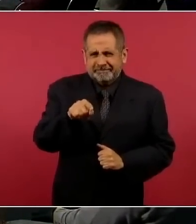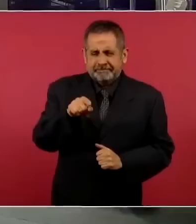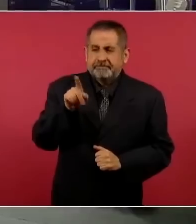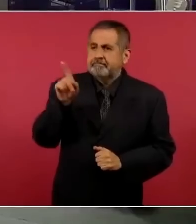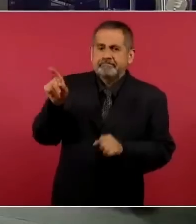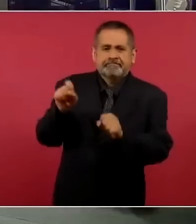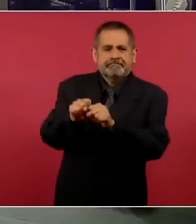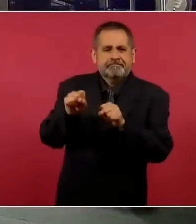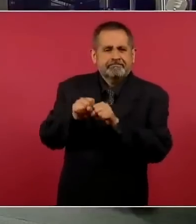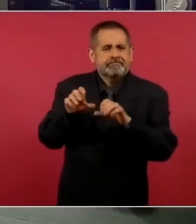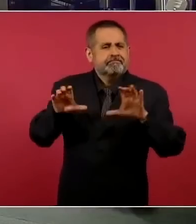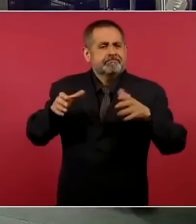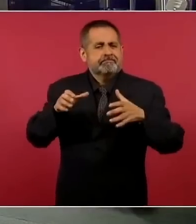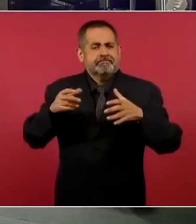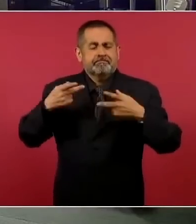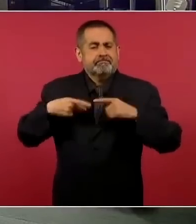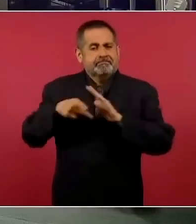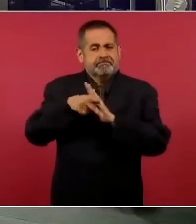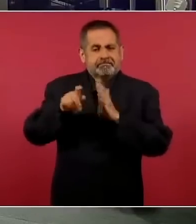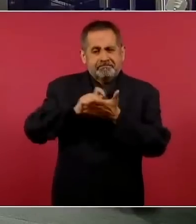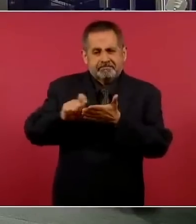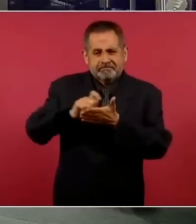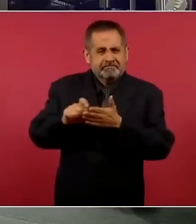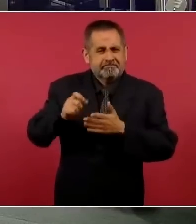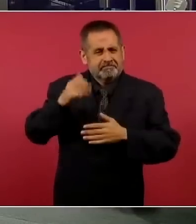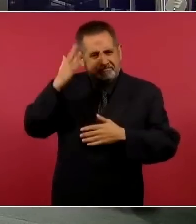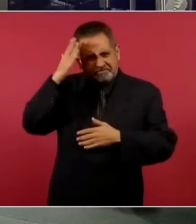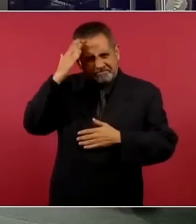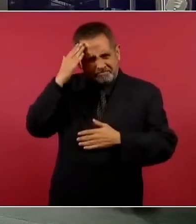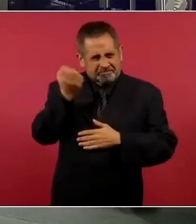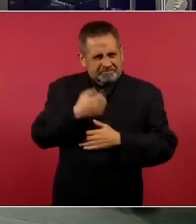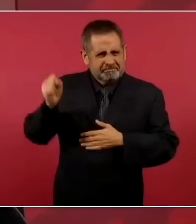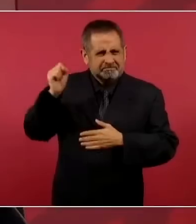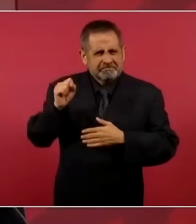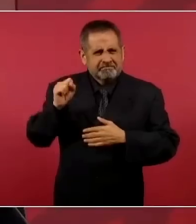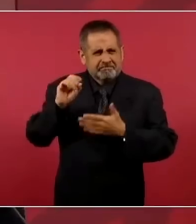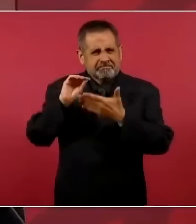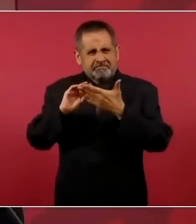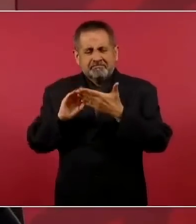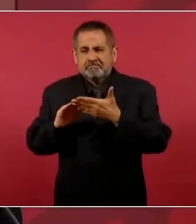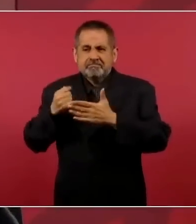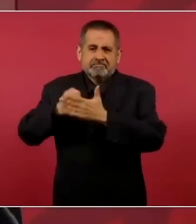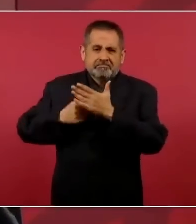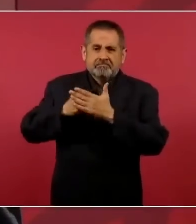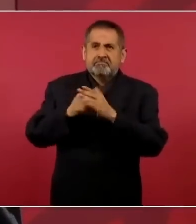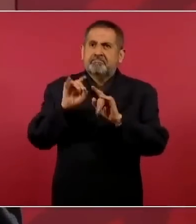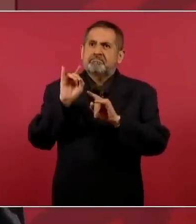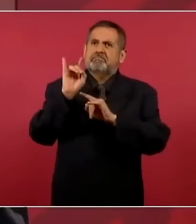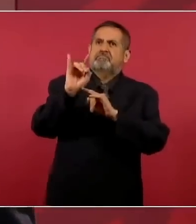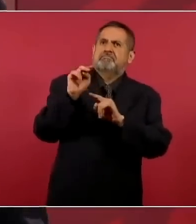sala de los periodistas y de los dirigentes sociales,